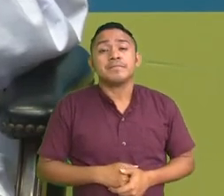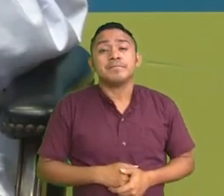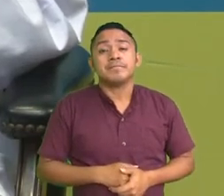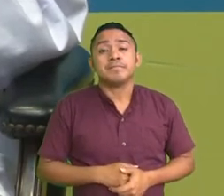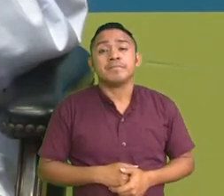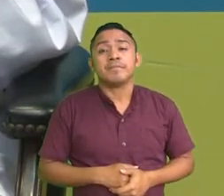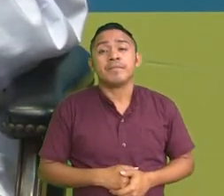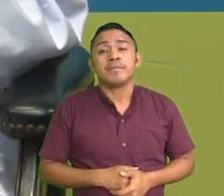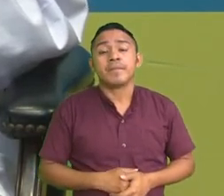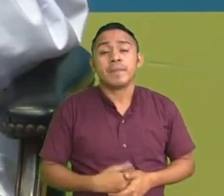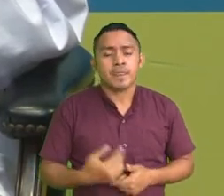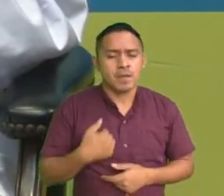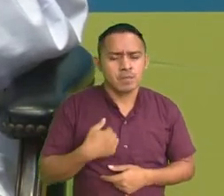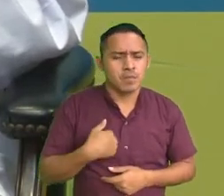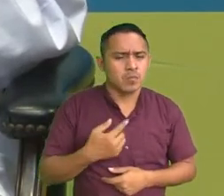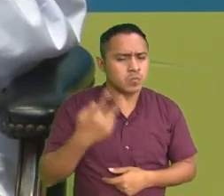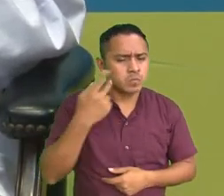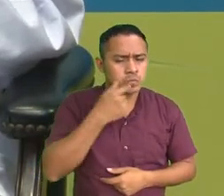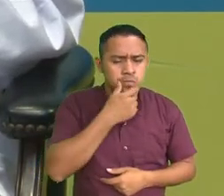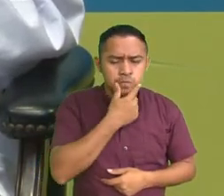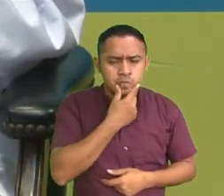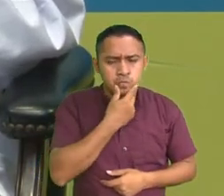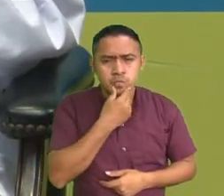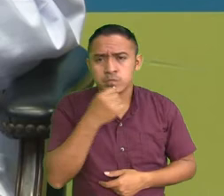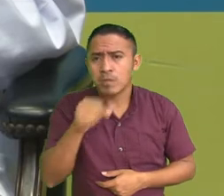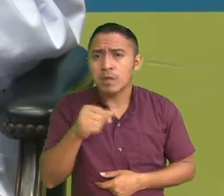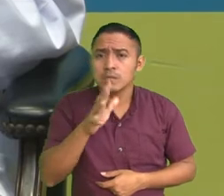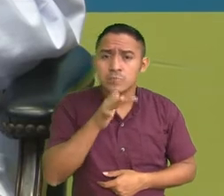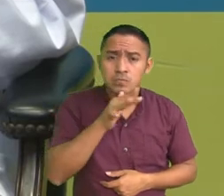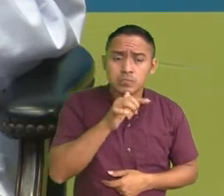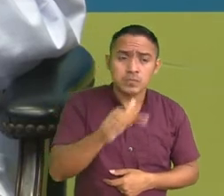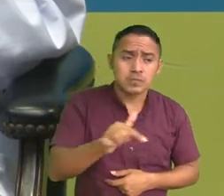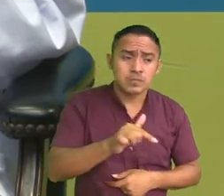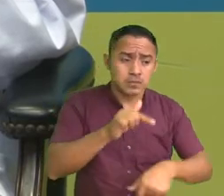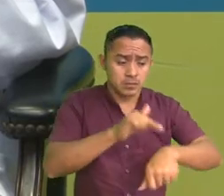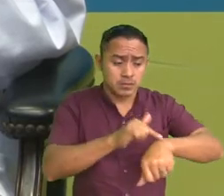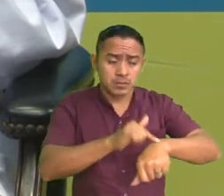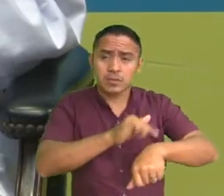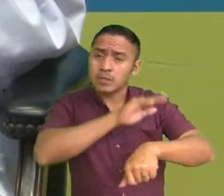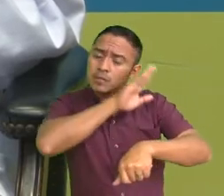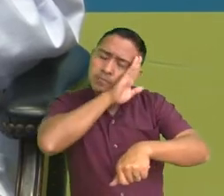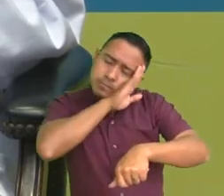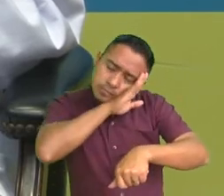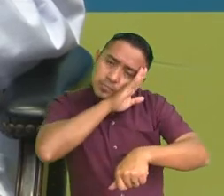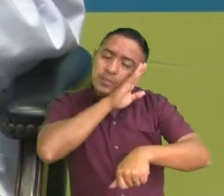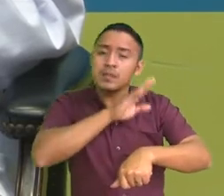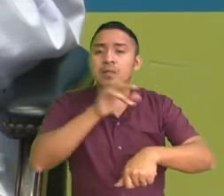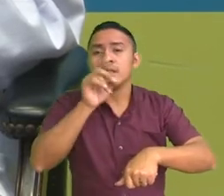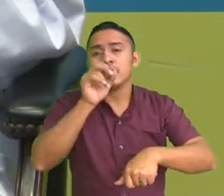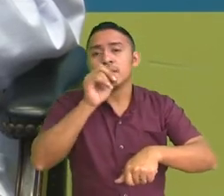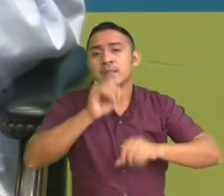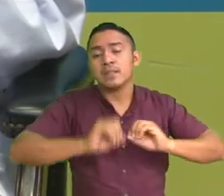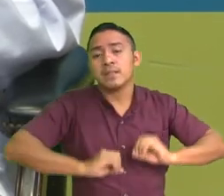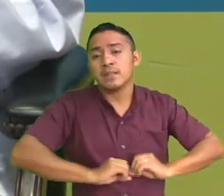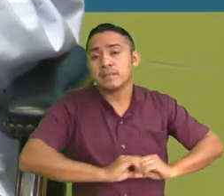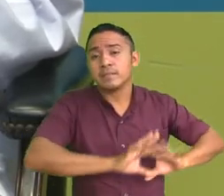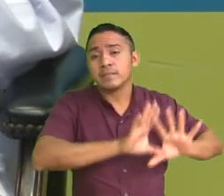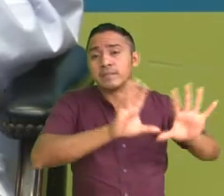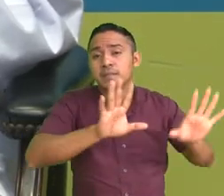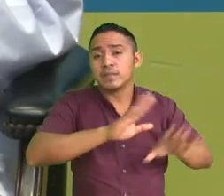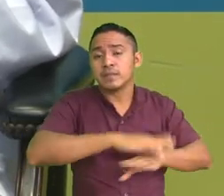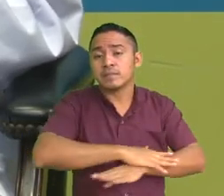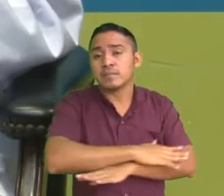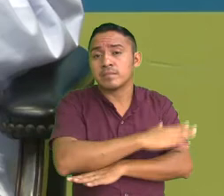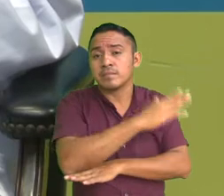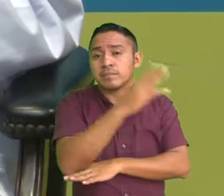que averiguar qué es lo que está pasando. Porque vos vas a tener adolescentes que se duermen a las 2 de la mañana, pero se